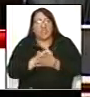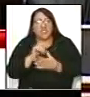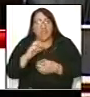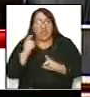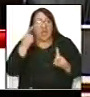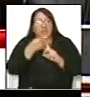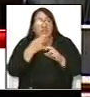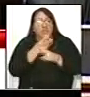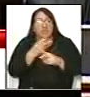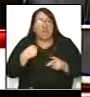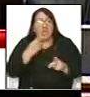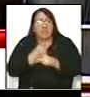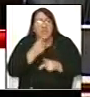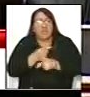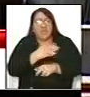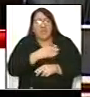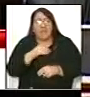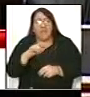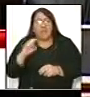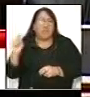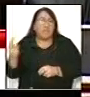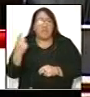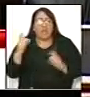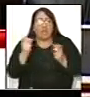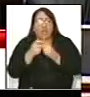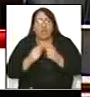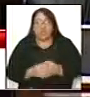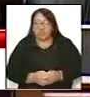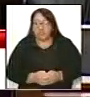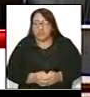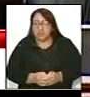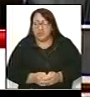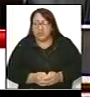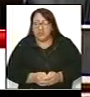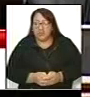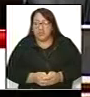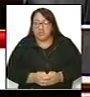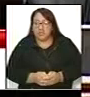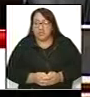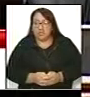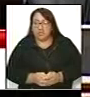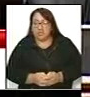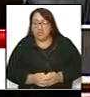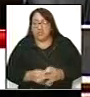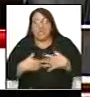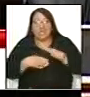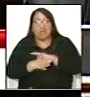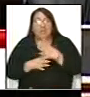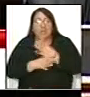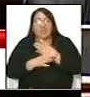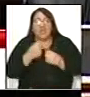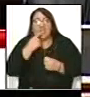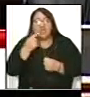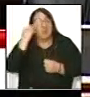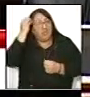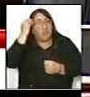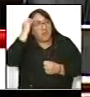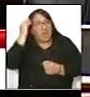la amenaza que tuvo Maduro, que fue la primera parlamentaria que quiso meter presa simplemente por decir lo que